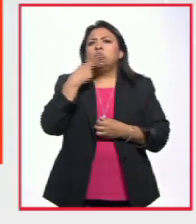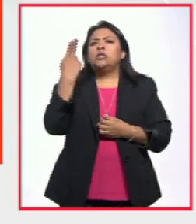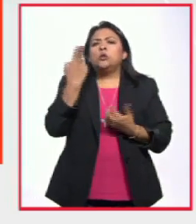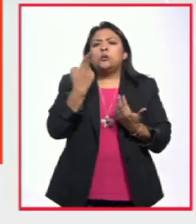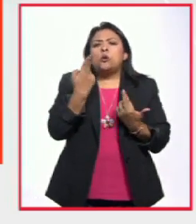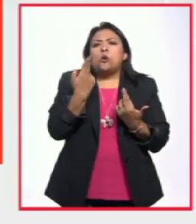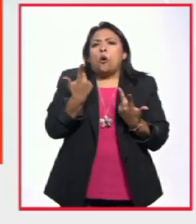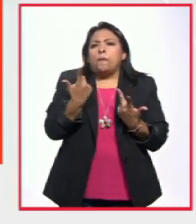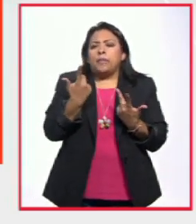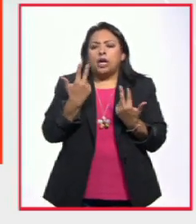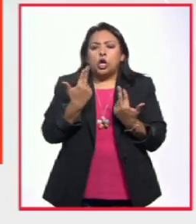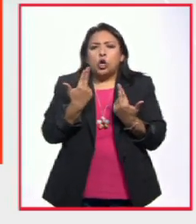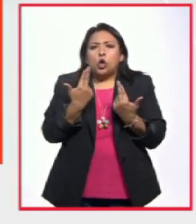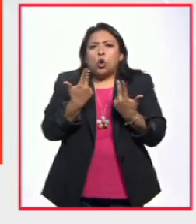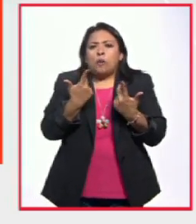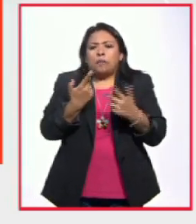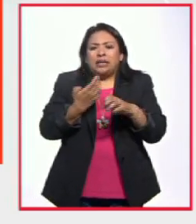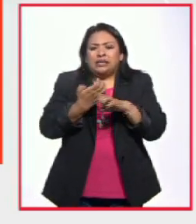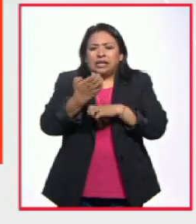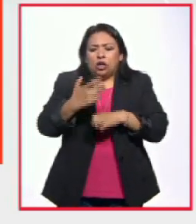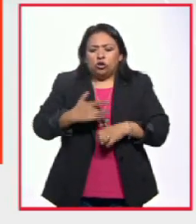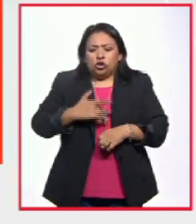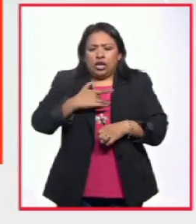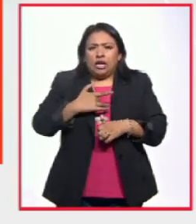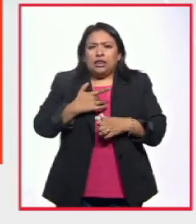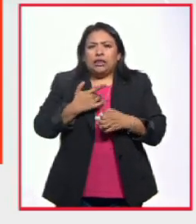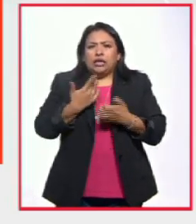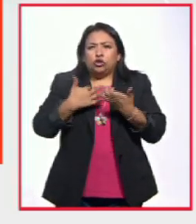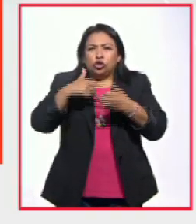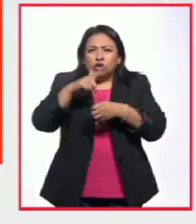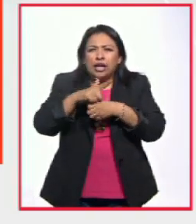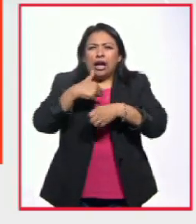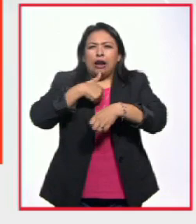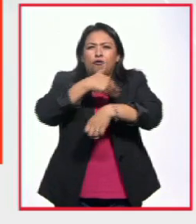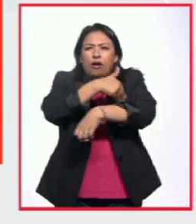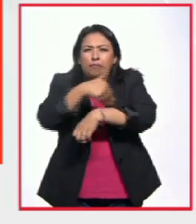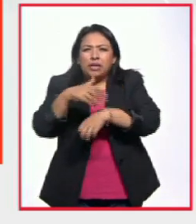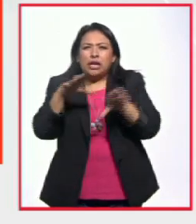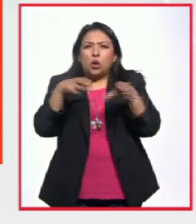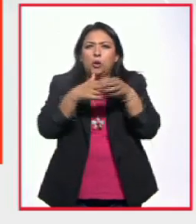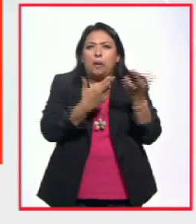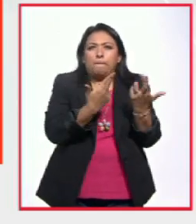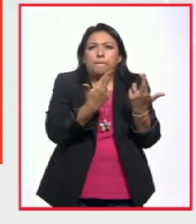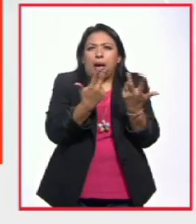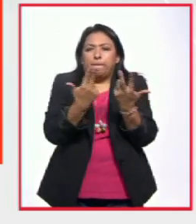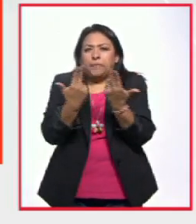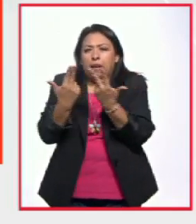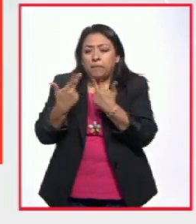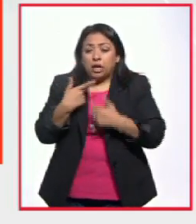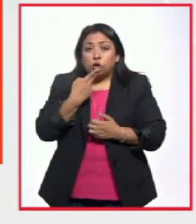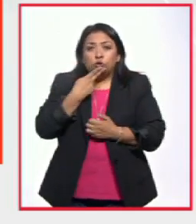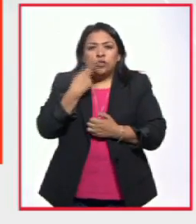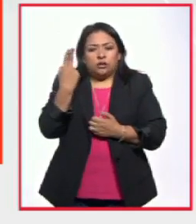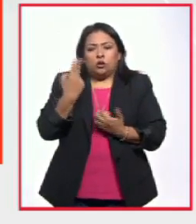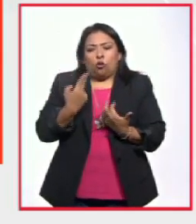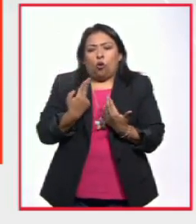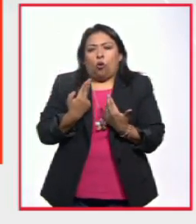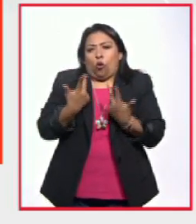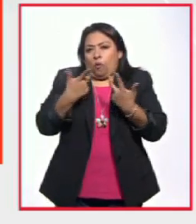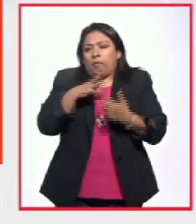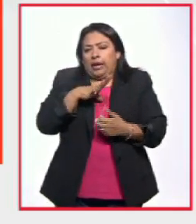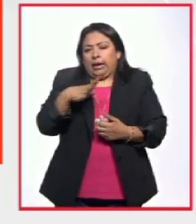fractura. Es una fractura en el estado anímico, en el estado social, en la familia, en las comunidades. El suicidio es una fractura